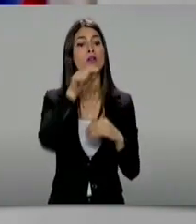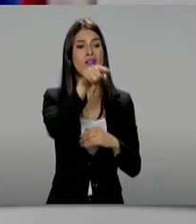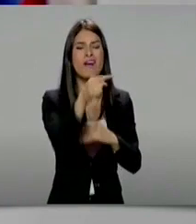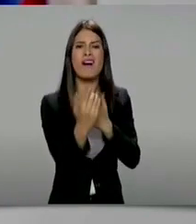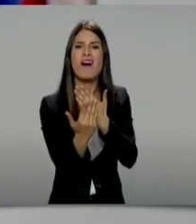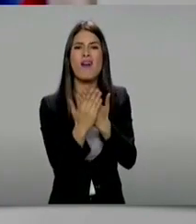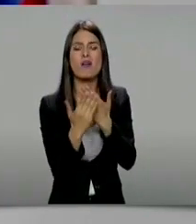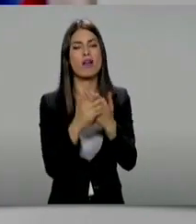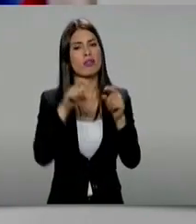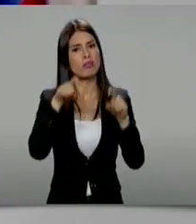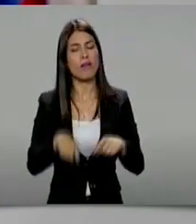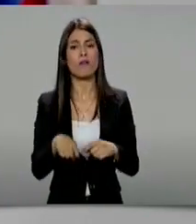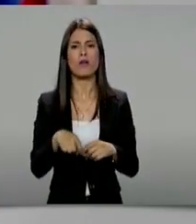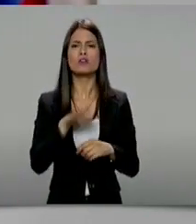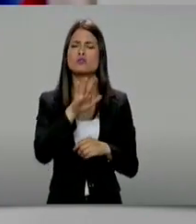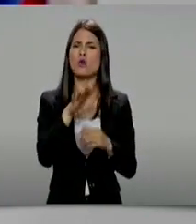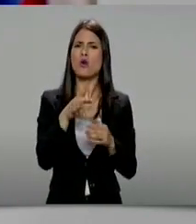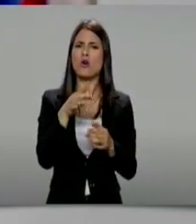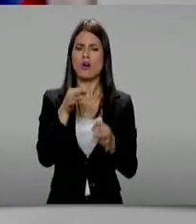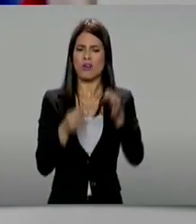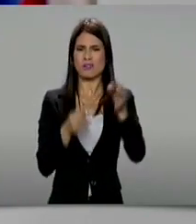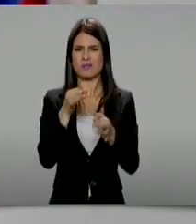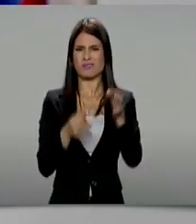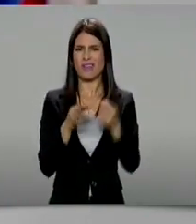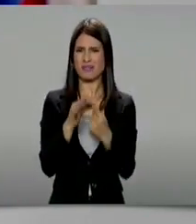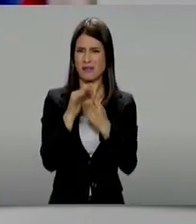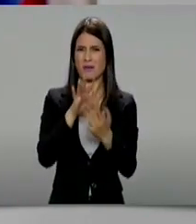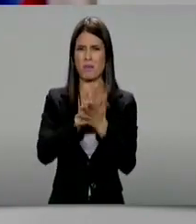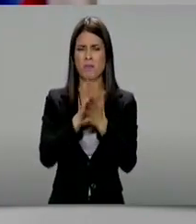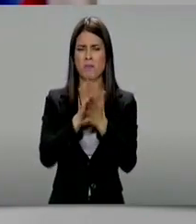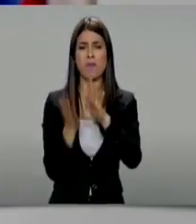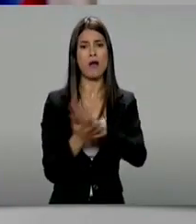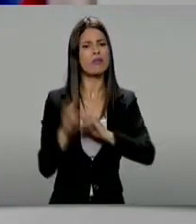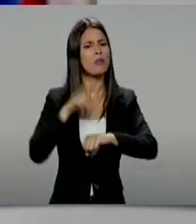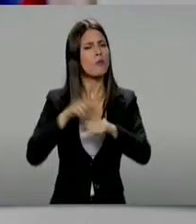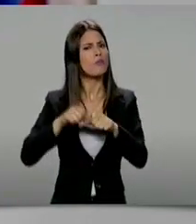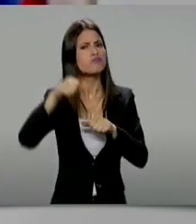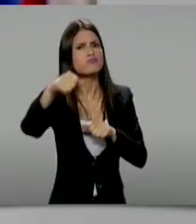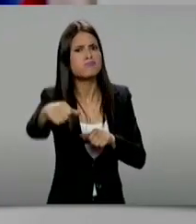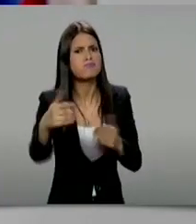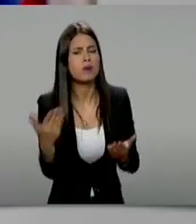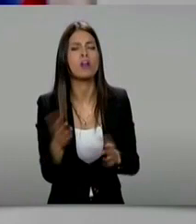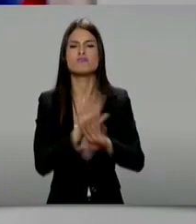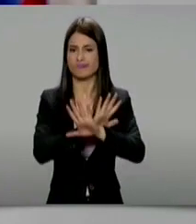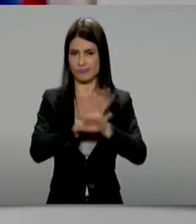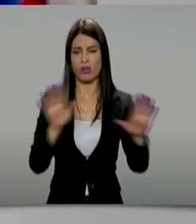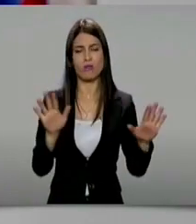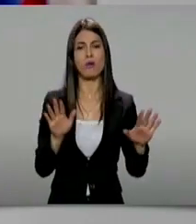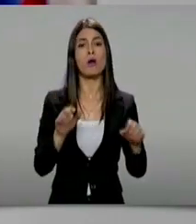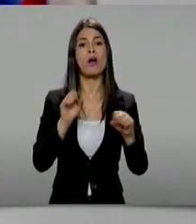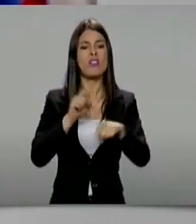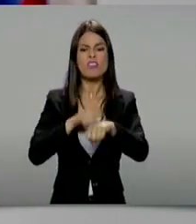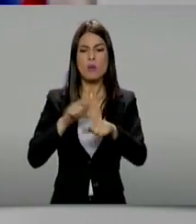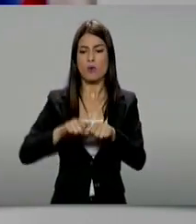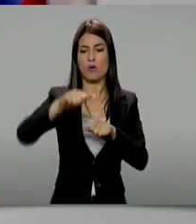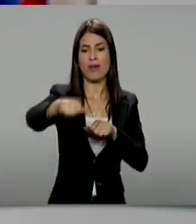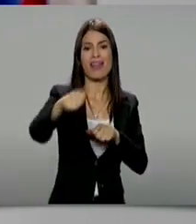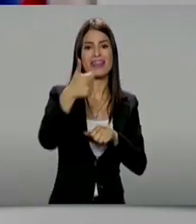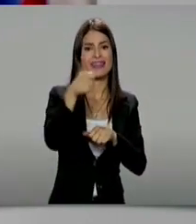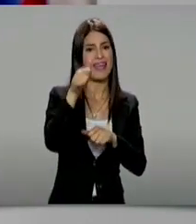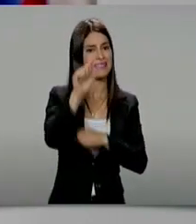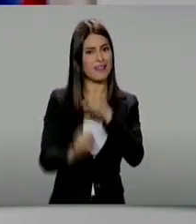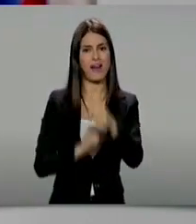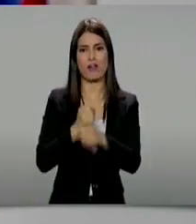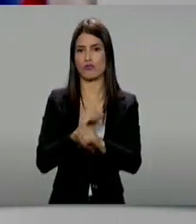jurisdicción especial de paz eso se logró funcionará hasta por 10 años y solo podrán recibir